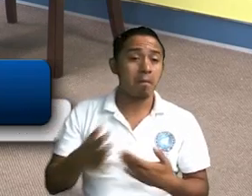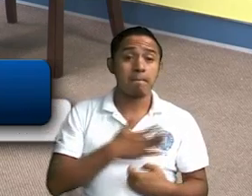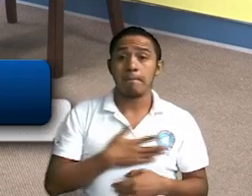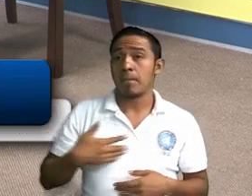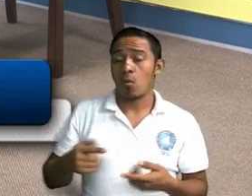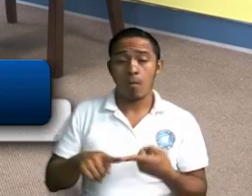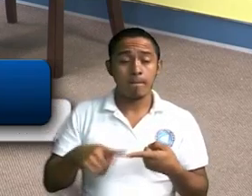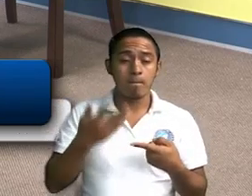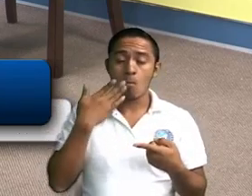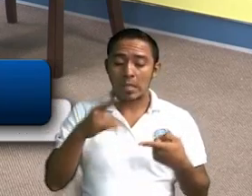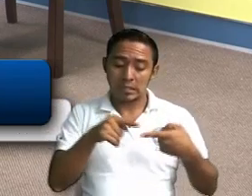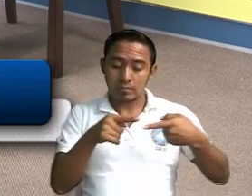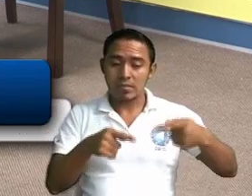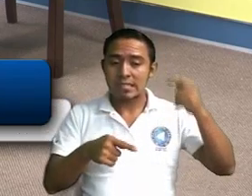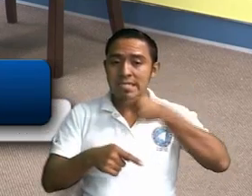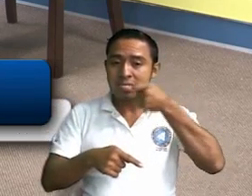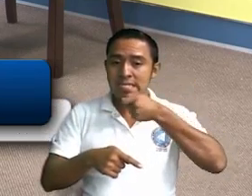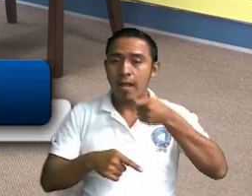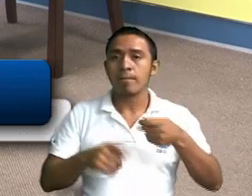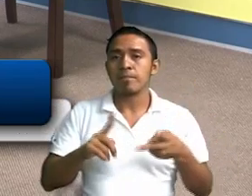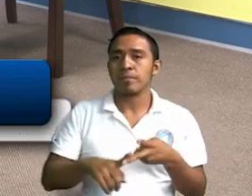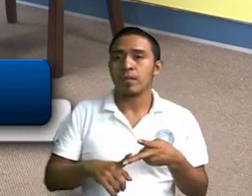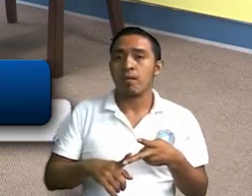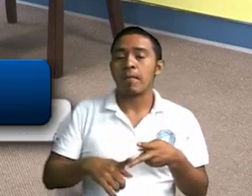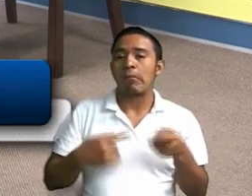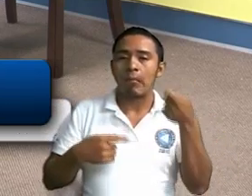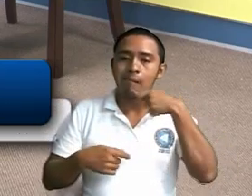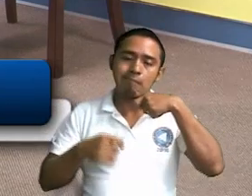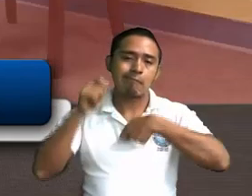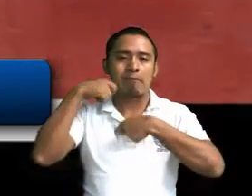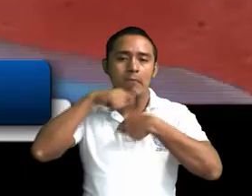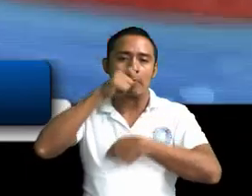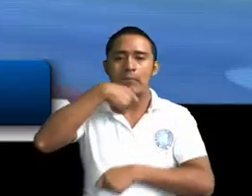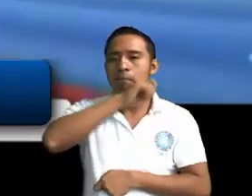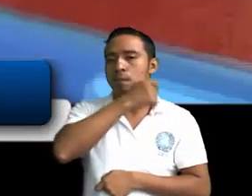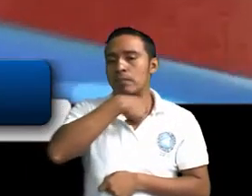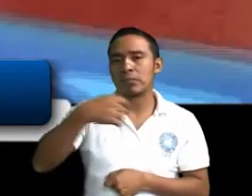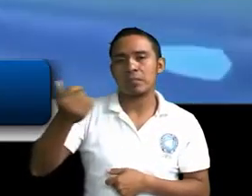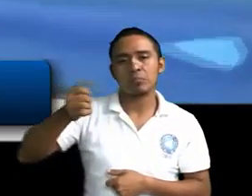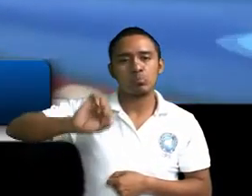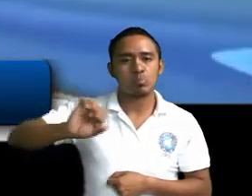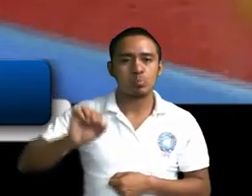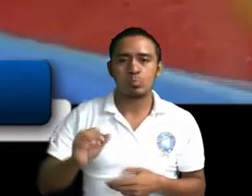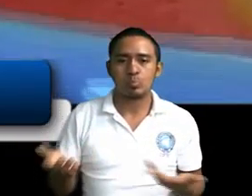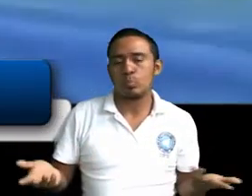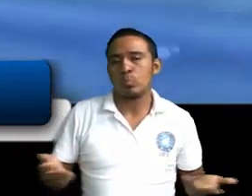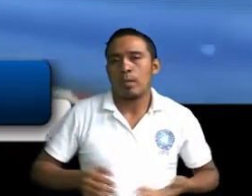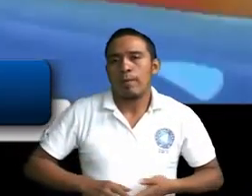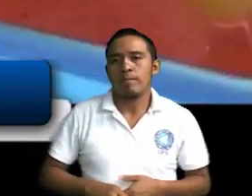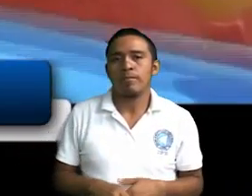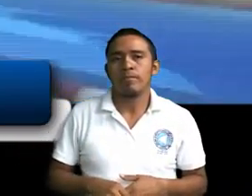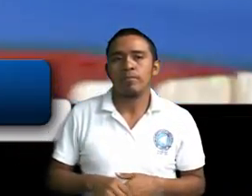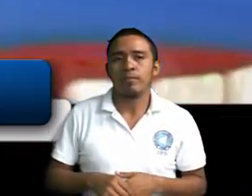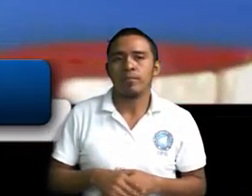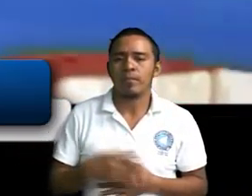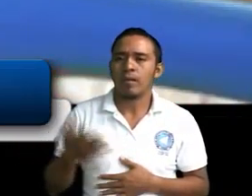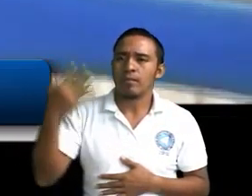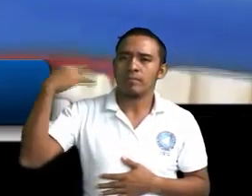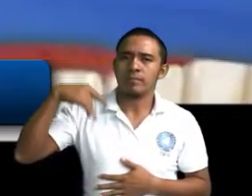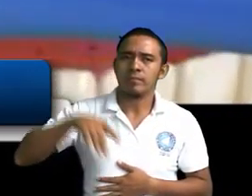cepillo pero si no realiza una buena técnica de cepillado no vamos a tener la vez pasada